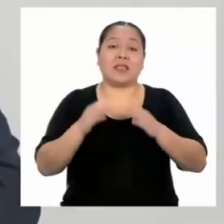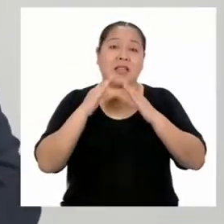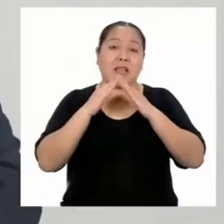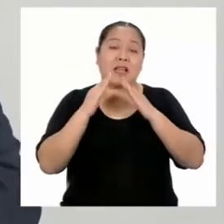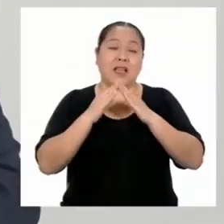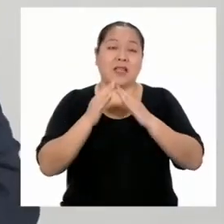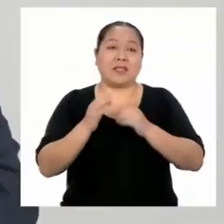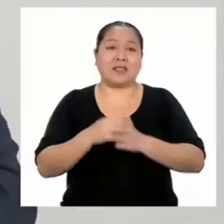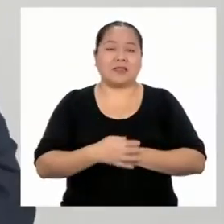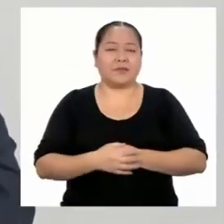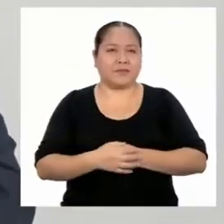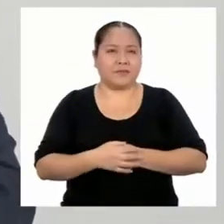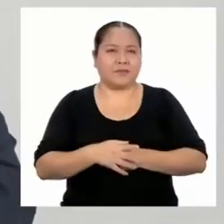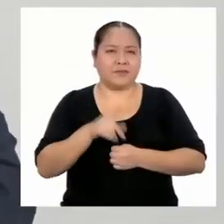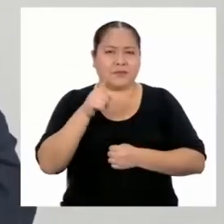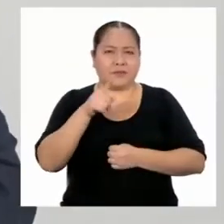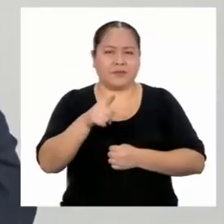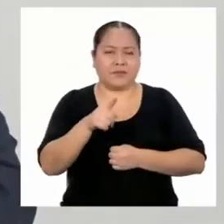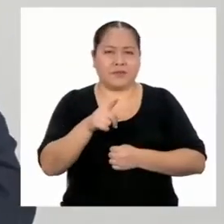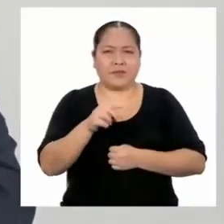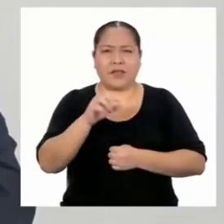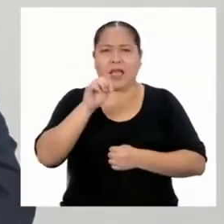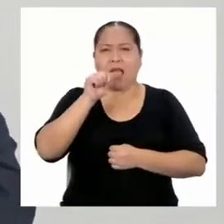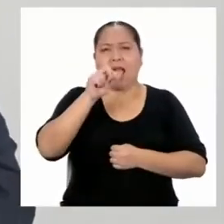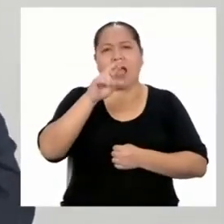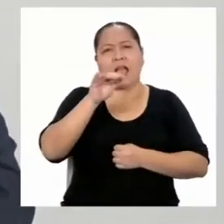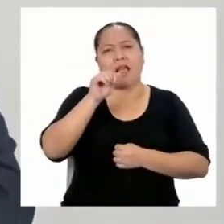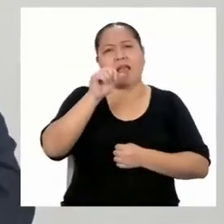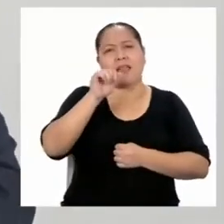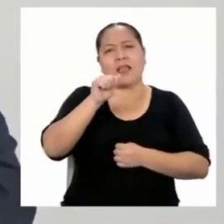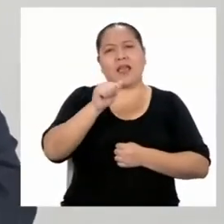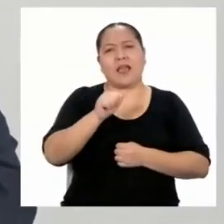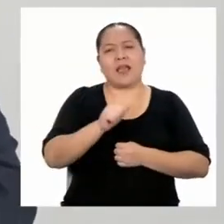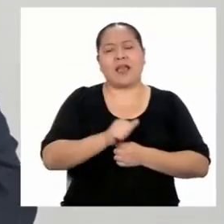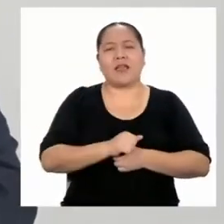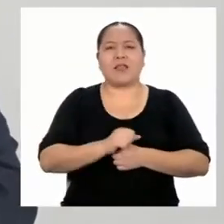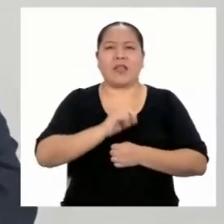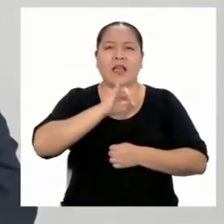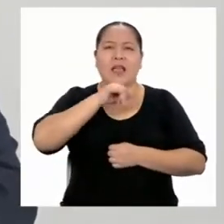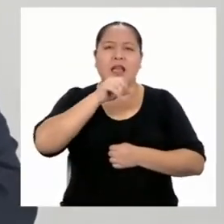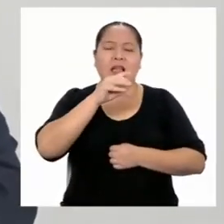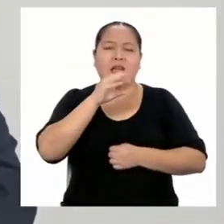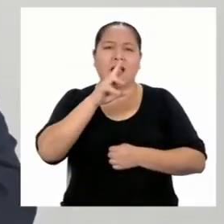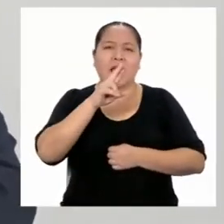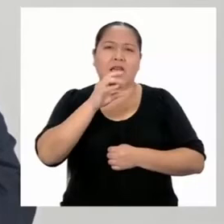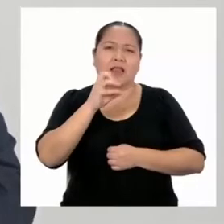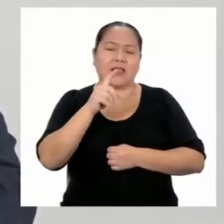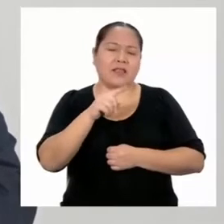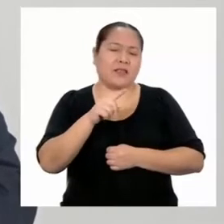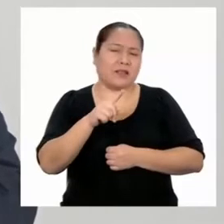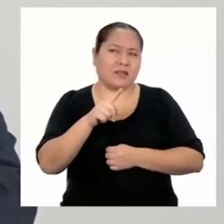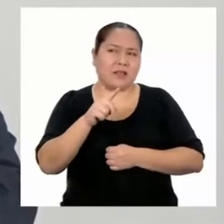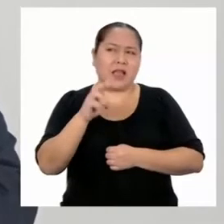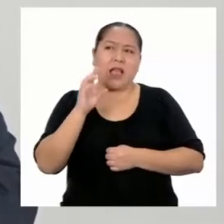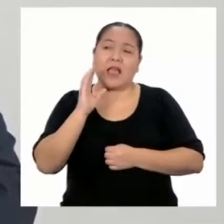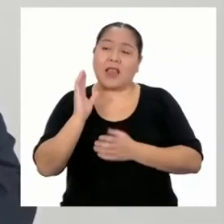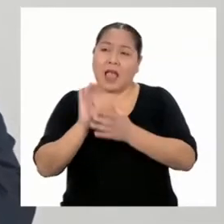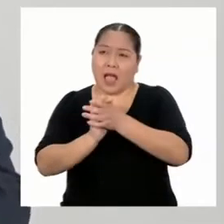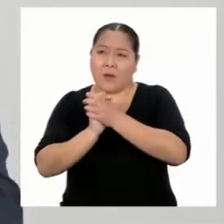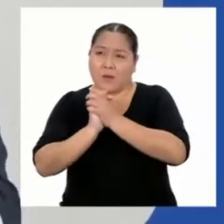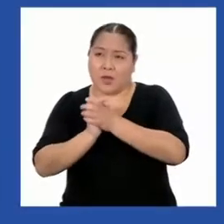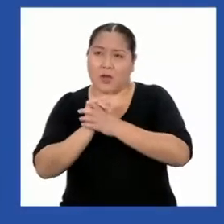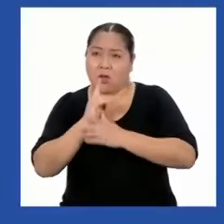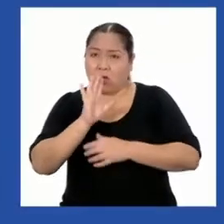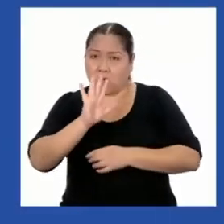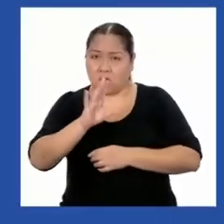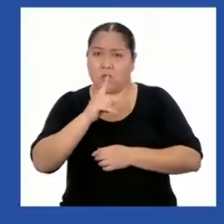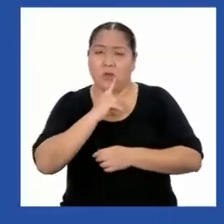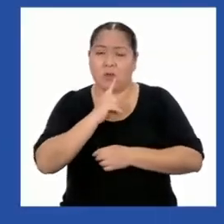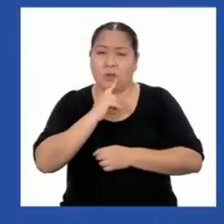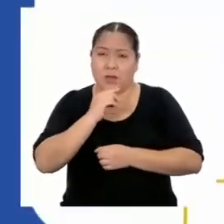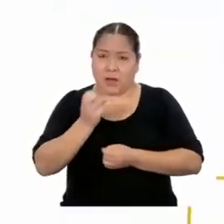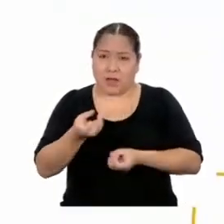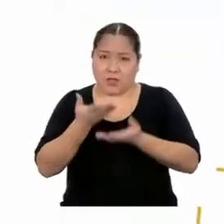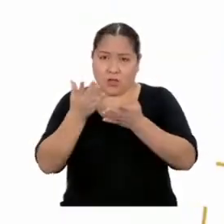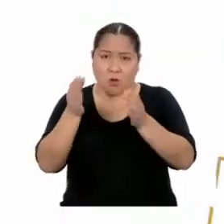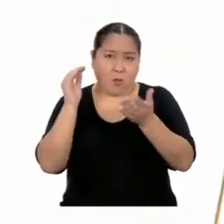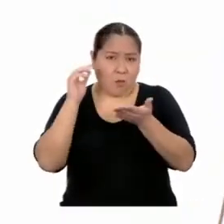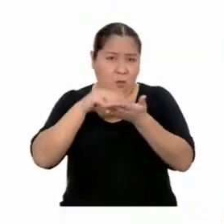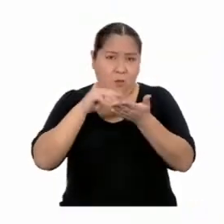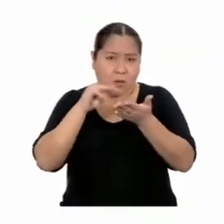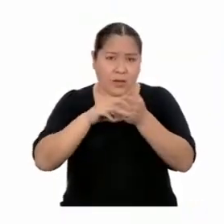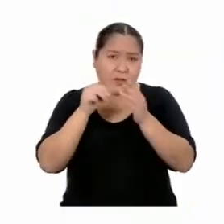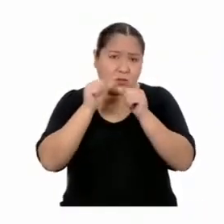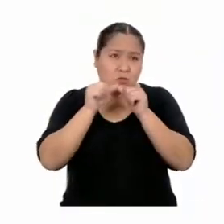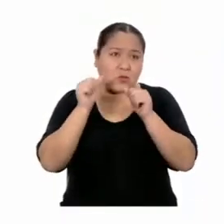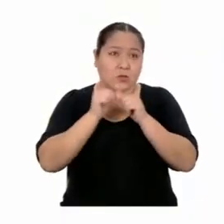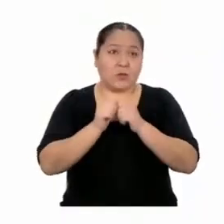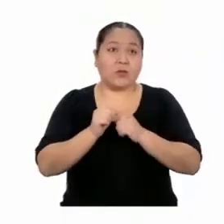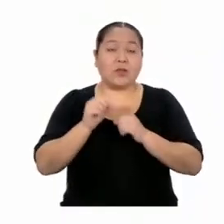Yanira, además del área del jardín, asumo que el amigo de tu papá le dio algunos datos más del terreno, ¿verdad? Además de